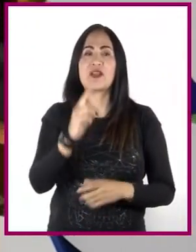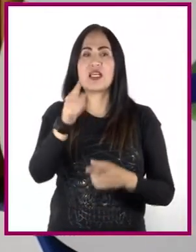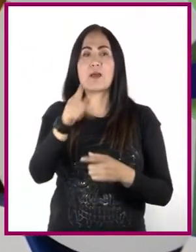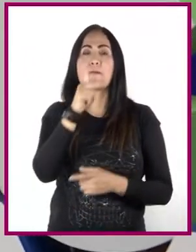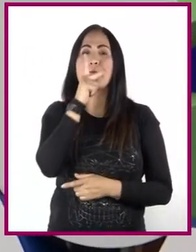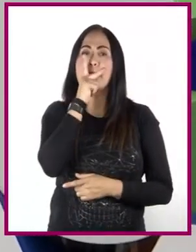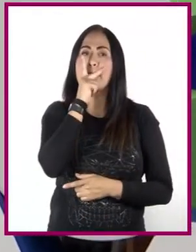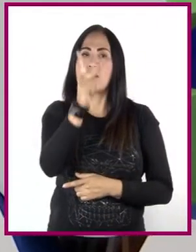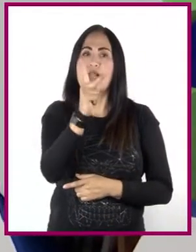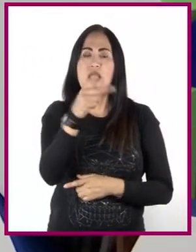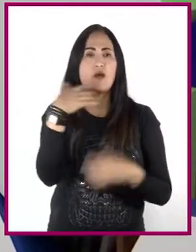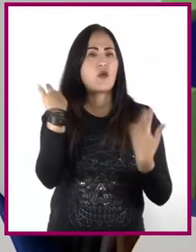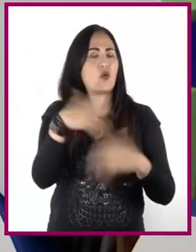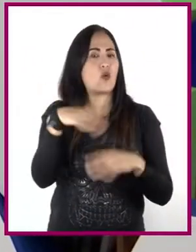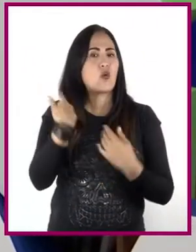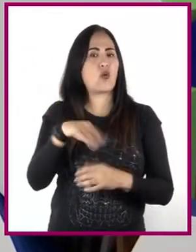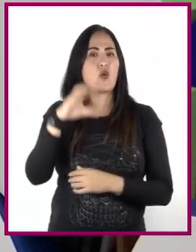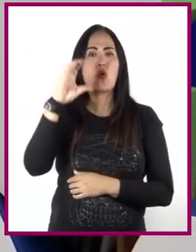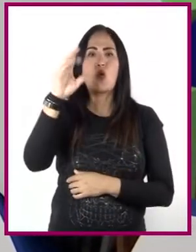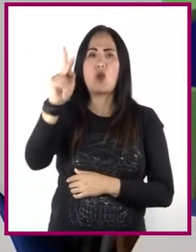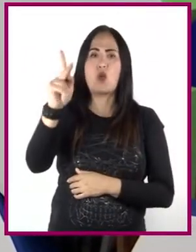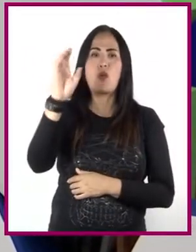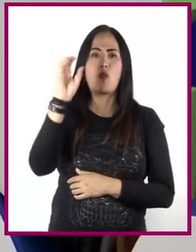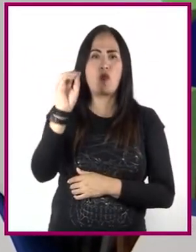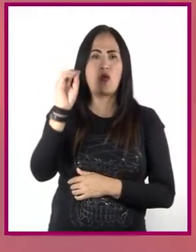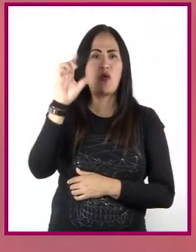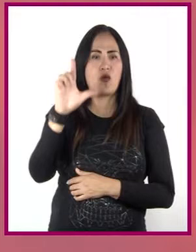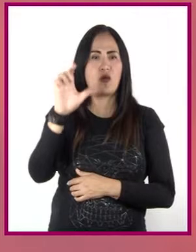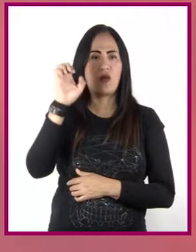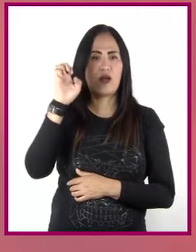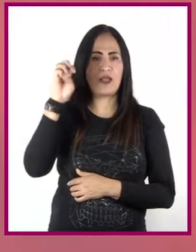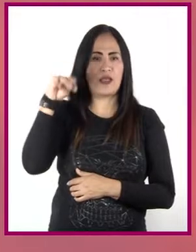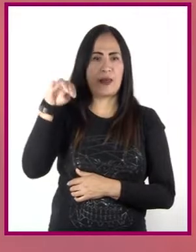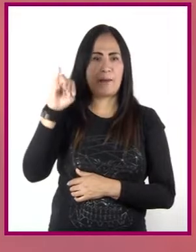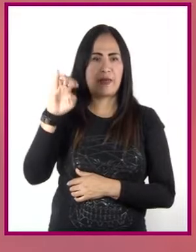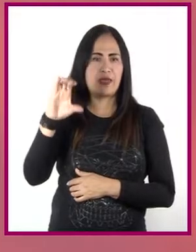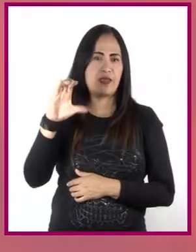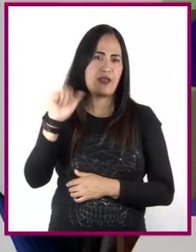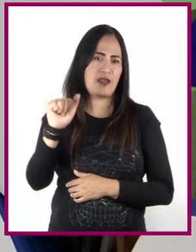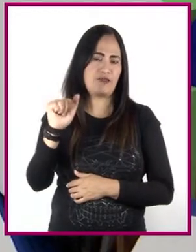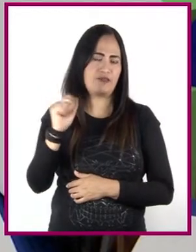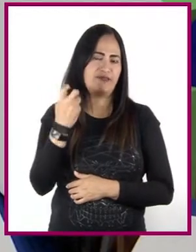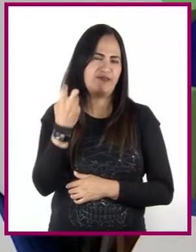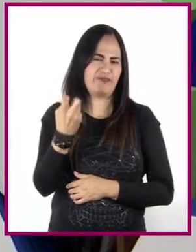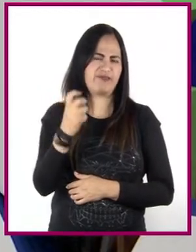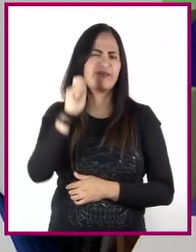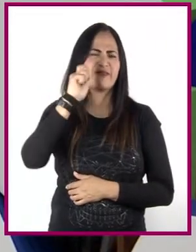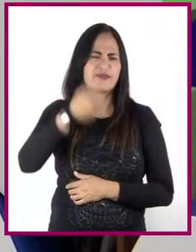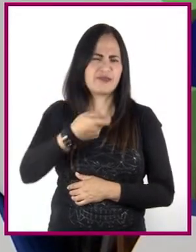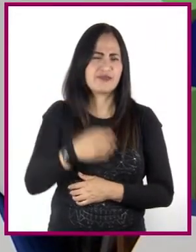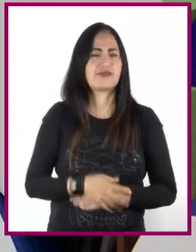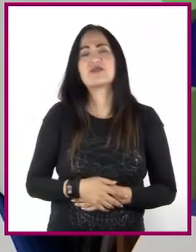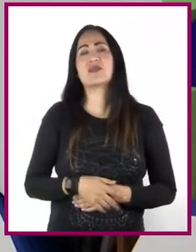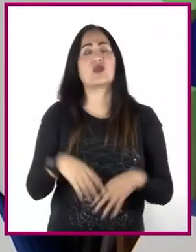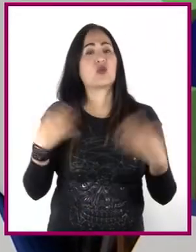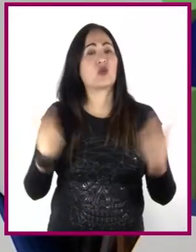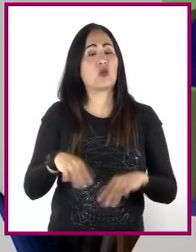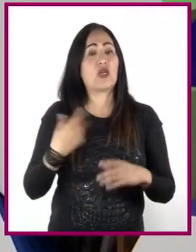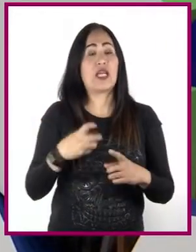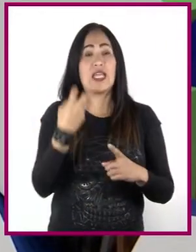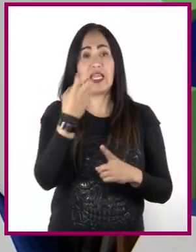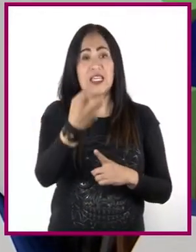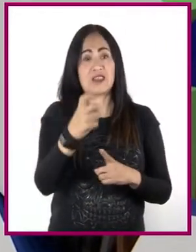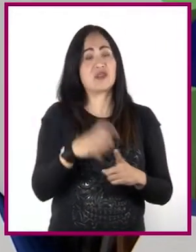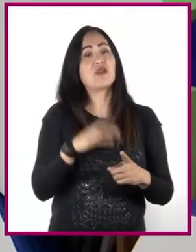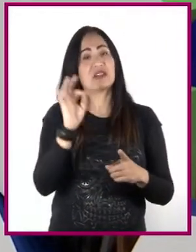palabra muy reveladora, polémica. Los temas que se prestan a ser polémicos son los más apropiados